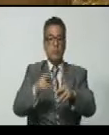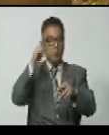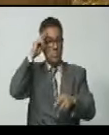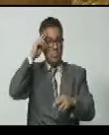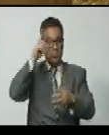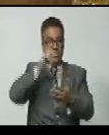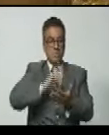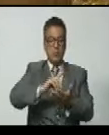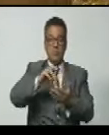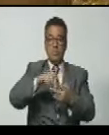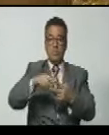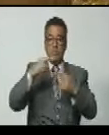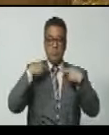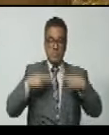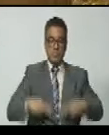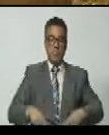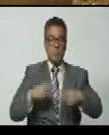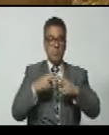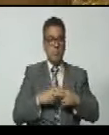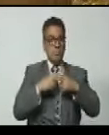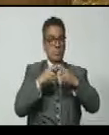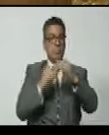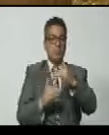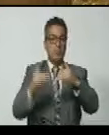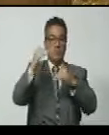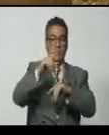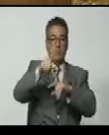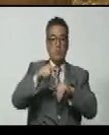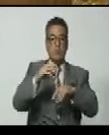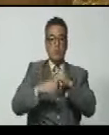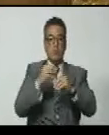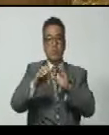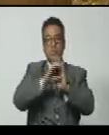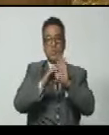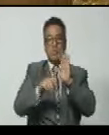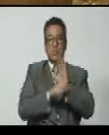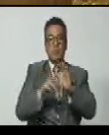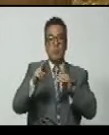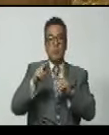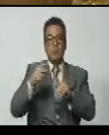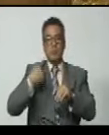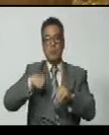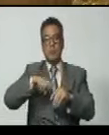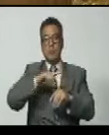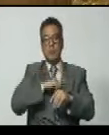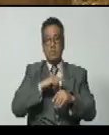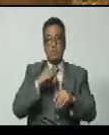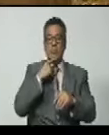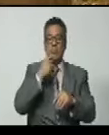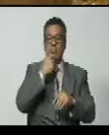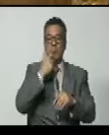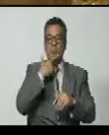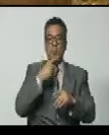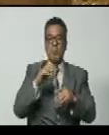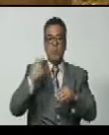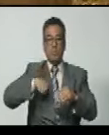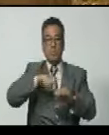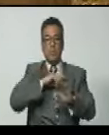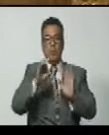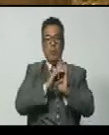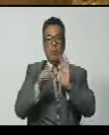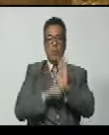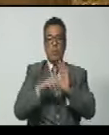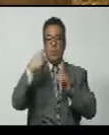a la dignidad humana, así como los valores superiores consagrados en nuestra Constitución, que es la muestra más hermosa. Nuestra Constitución es el